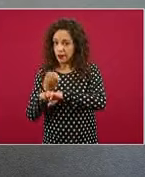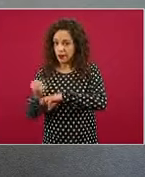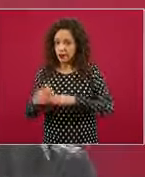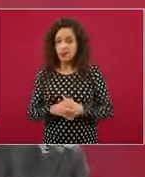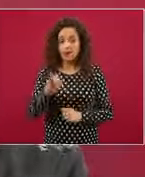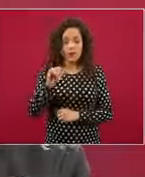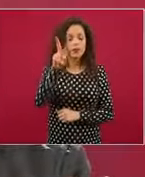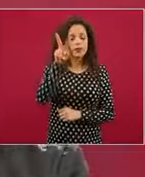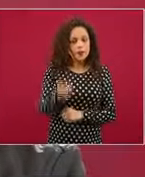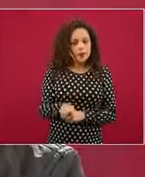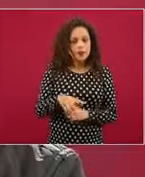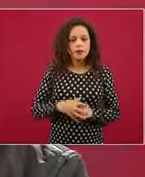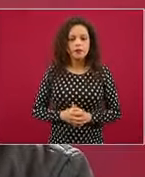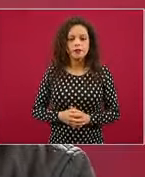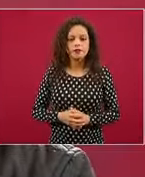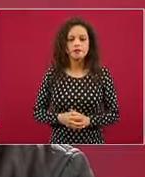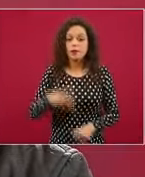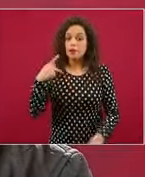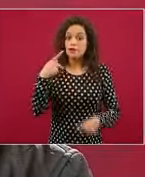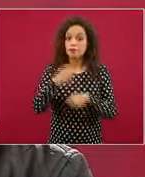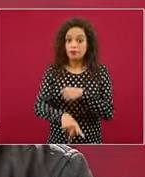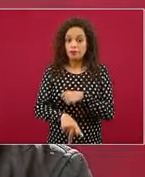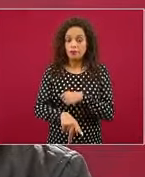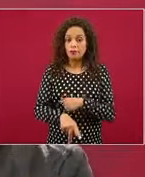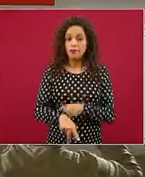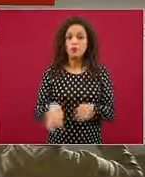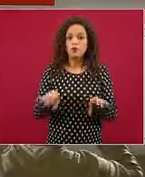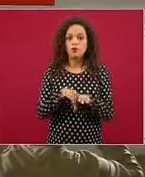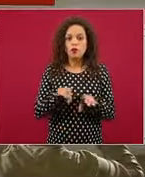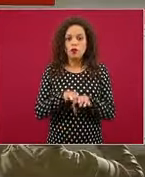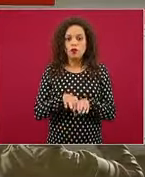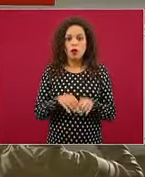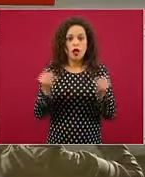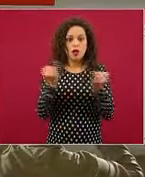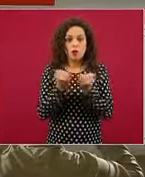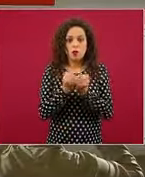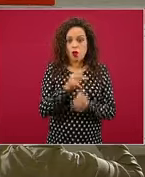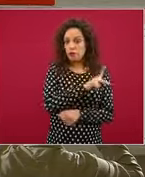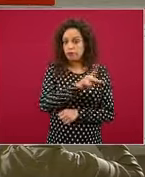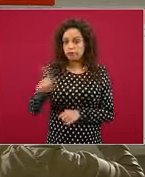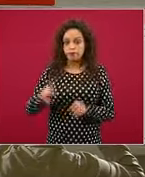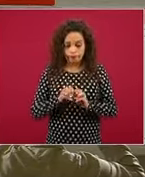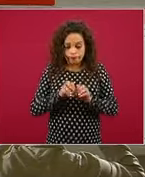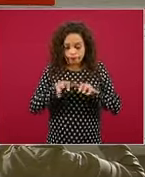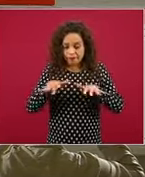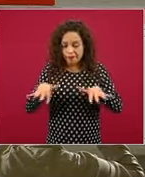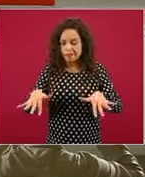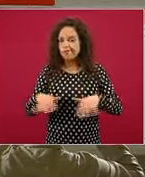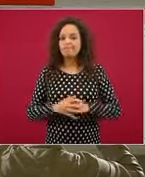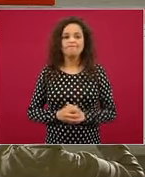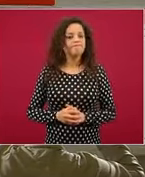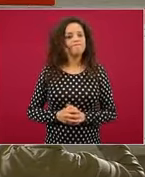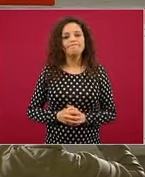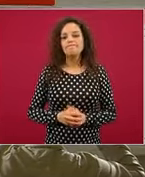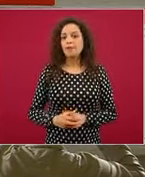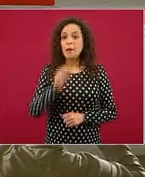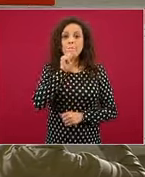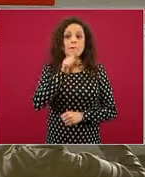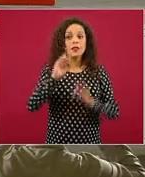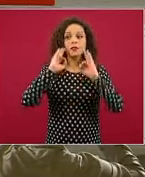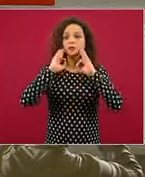ciertamente, el riesgo no se distribuye de manera homogénea, es decir, parejo, de la misma manera a lo largo